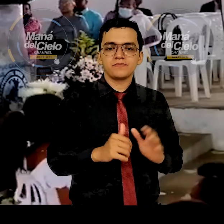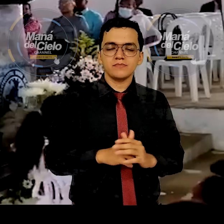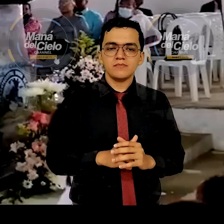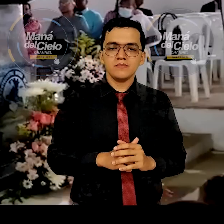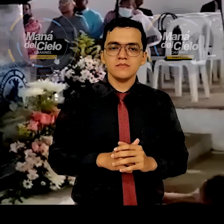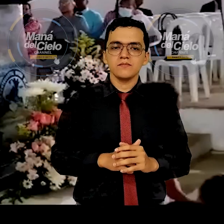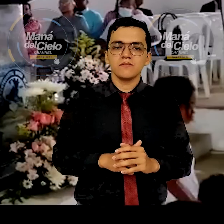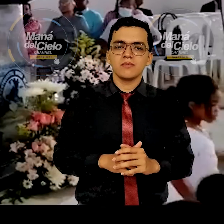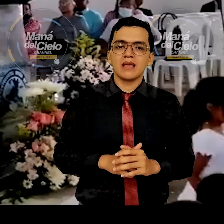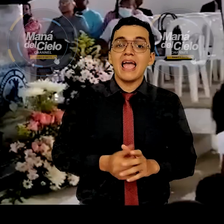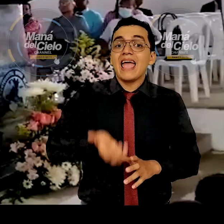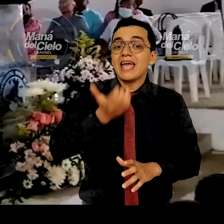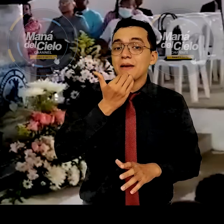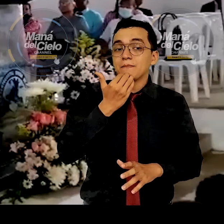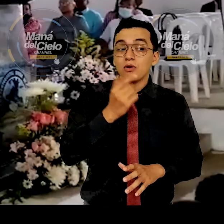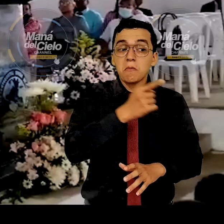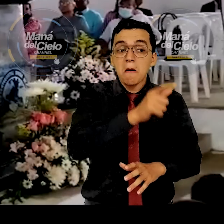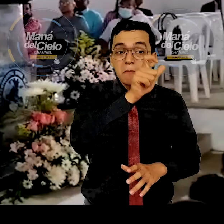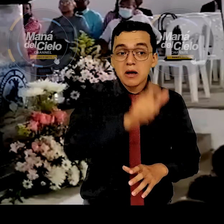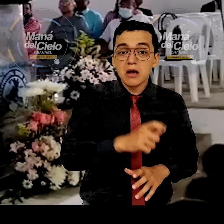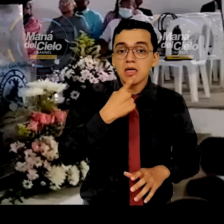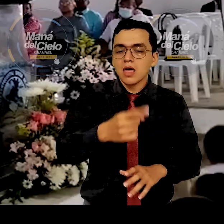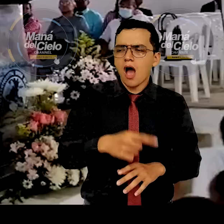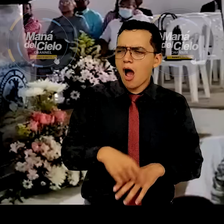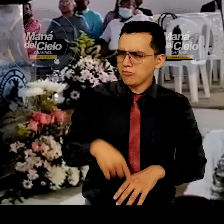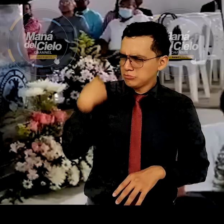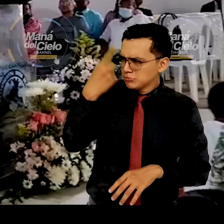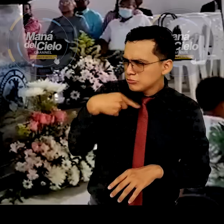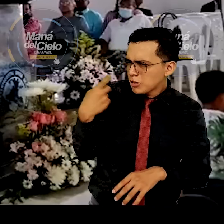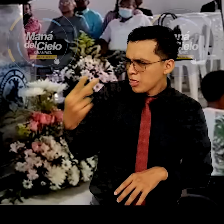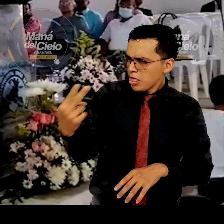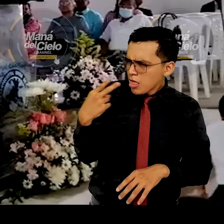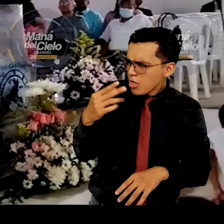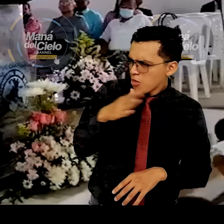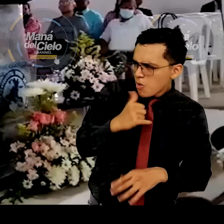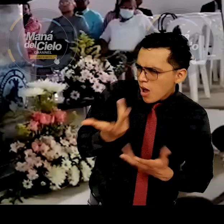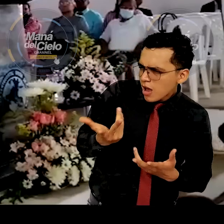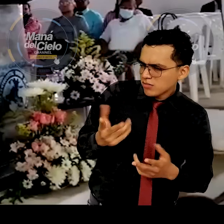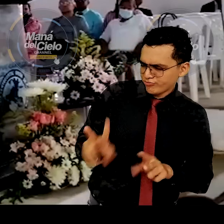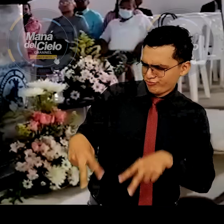yo si estuvimos así nariz con nariz. ¿Cómo va a decir que no me vio?